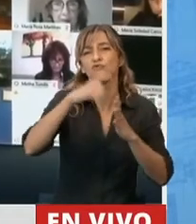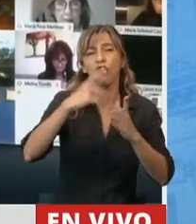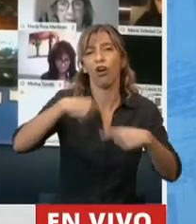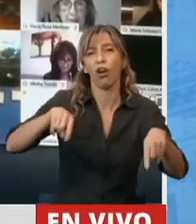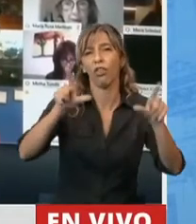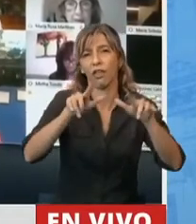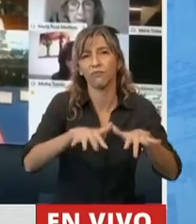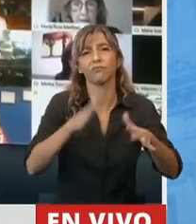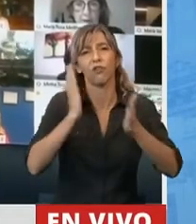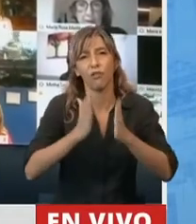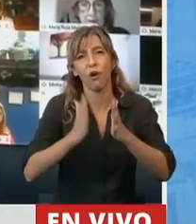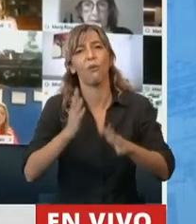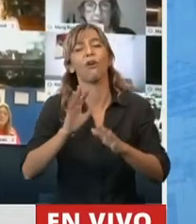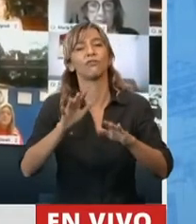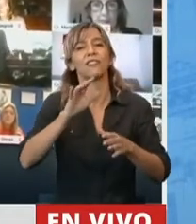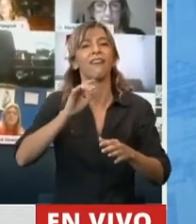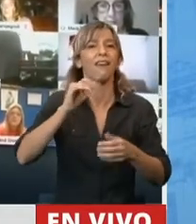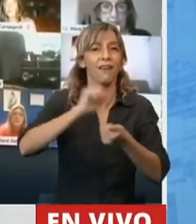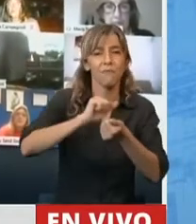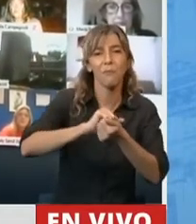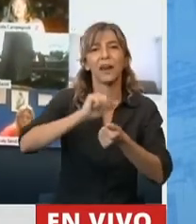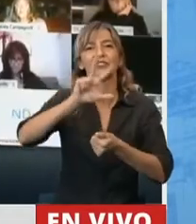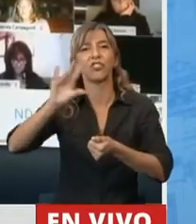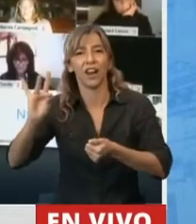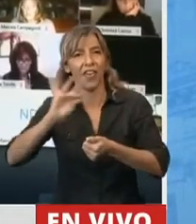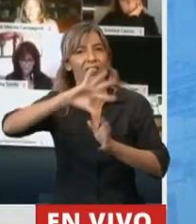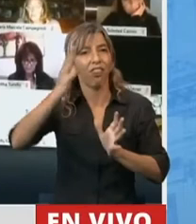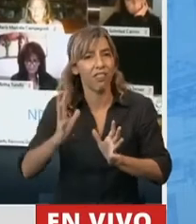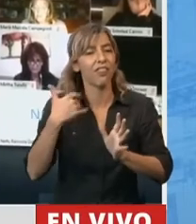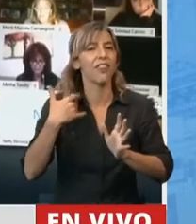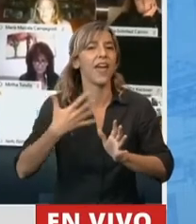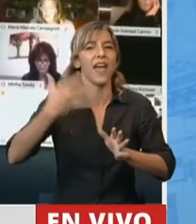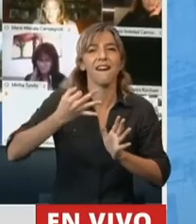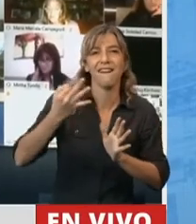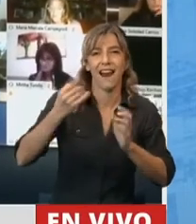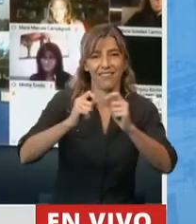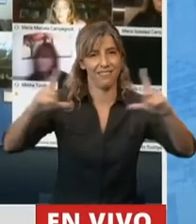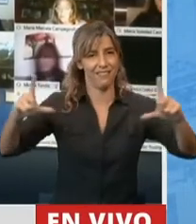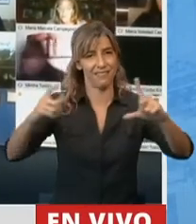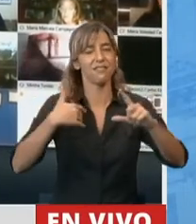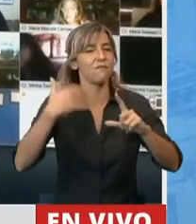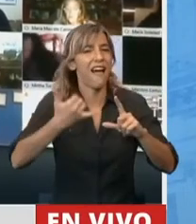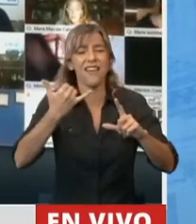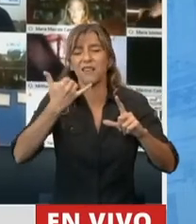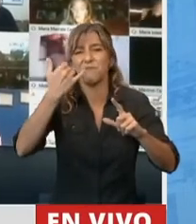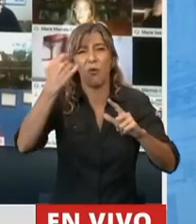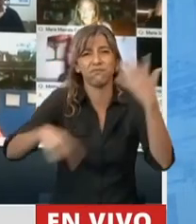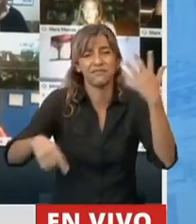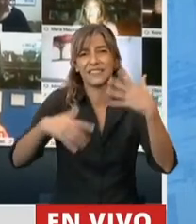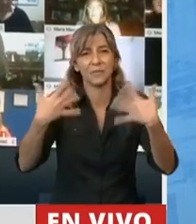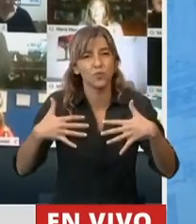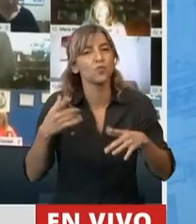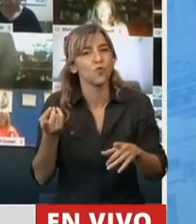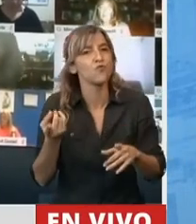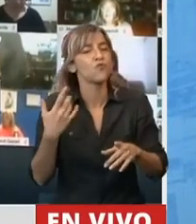impresión 3D, robótica y realidad aumentada. Y con el convencimiento del aporte que hace este sector en